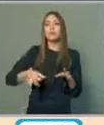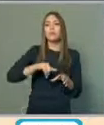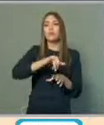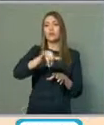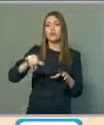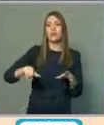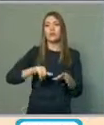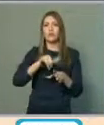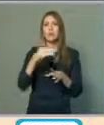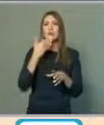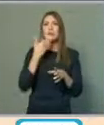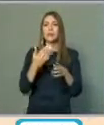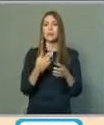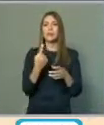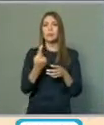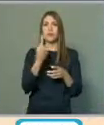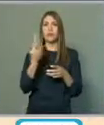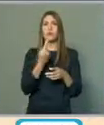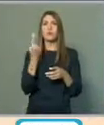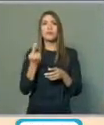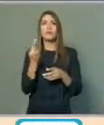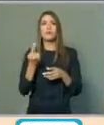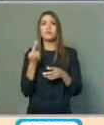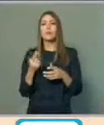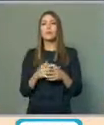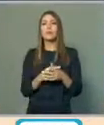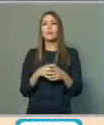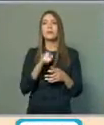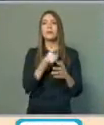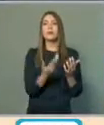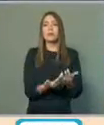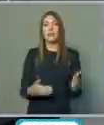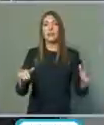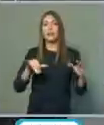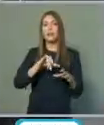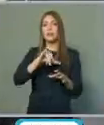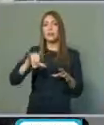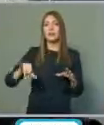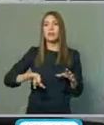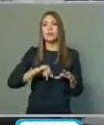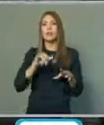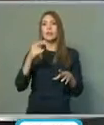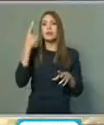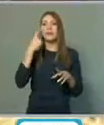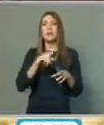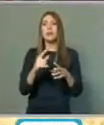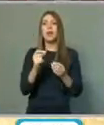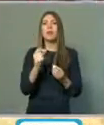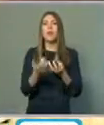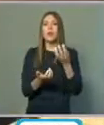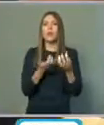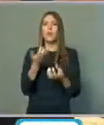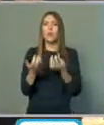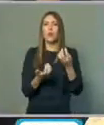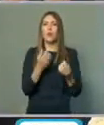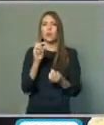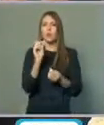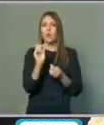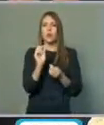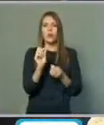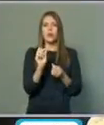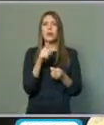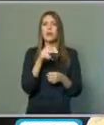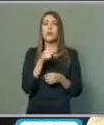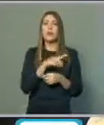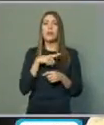compañero. Qué bonito, ok. Lo vamos a verter en una cacerola para darle una cocción muy leve. No hay que despegarnos de la estufa,